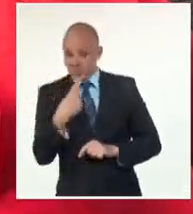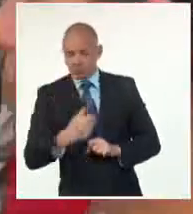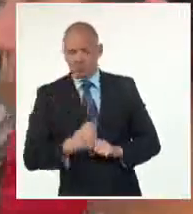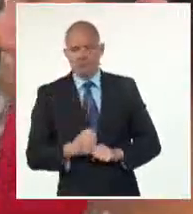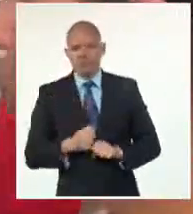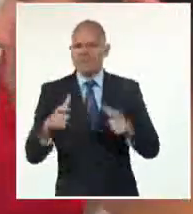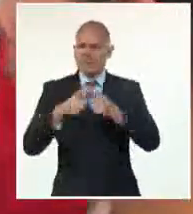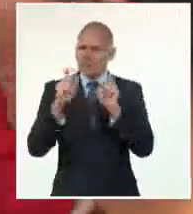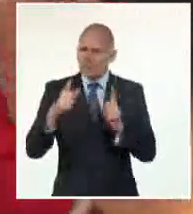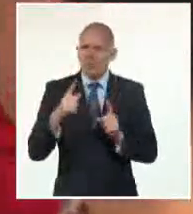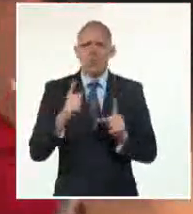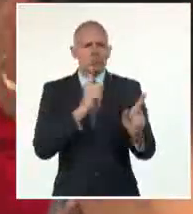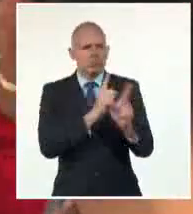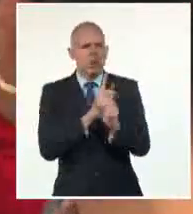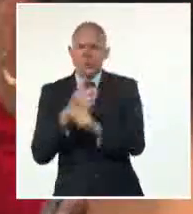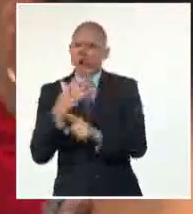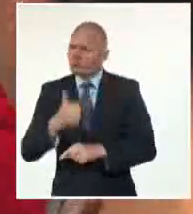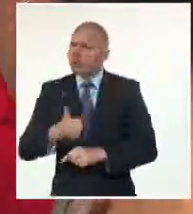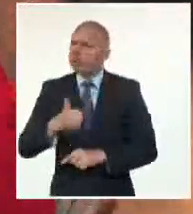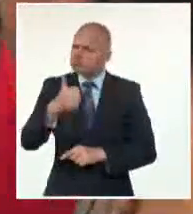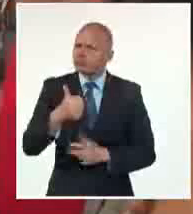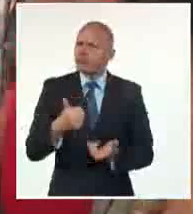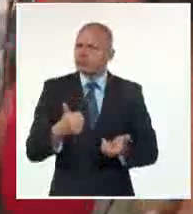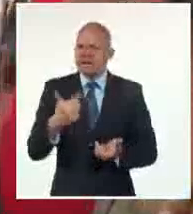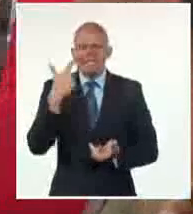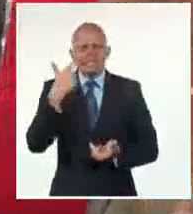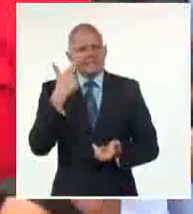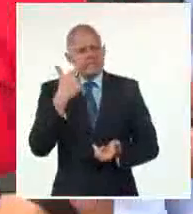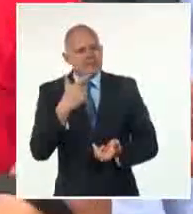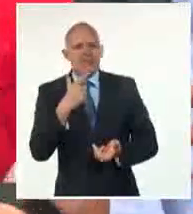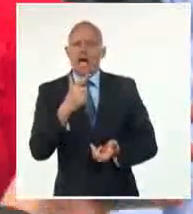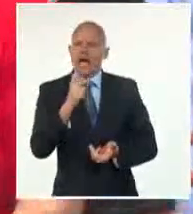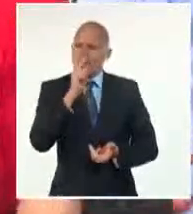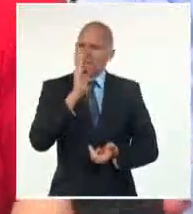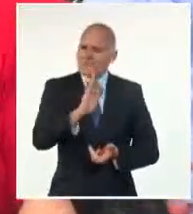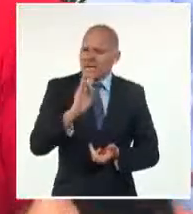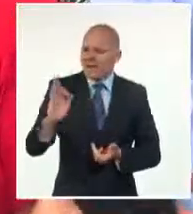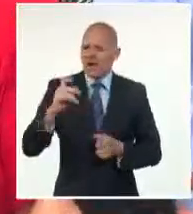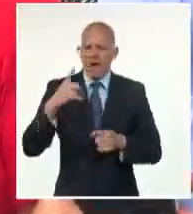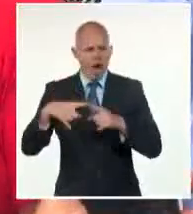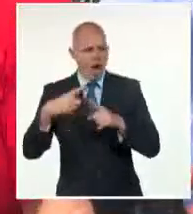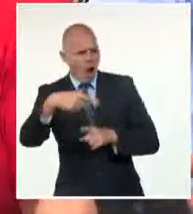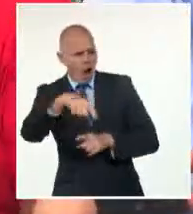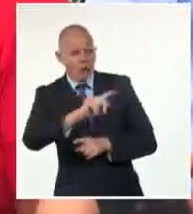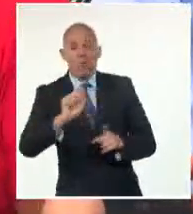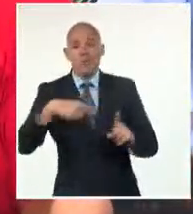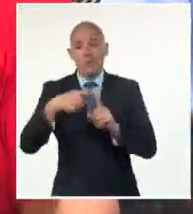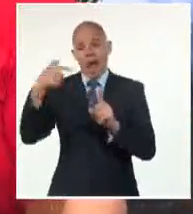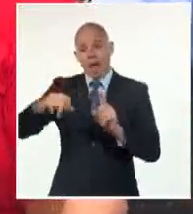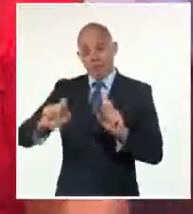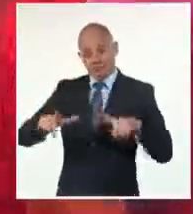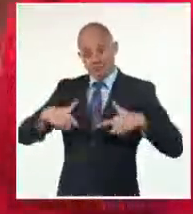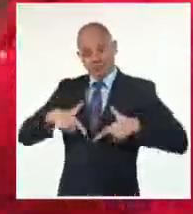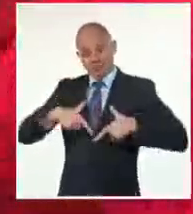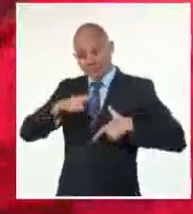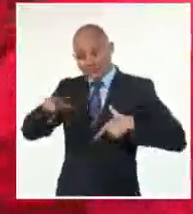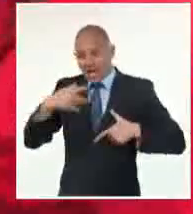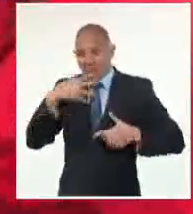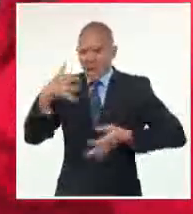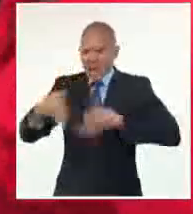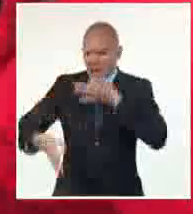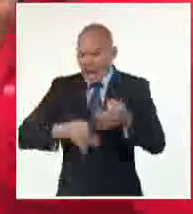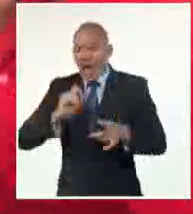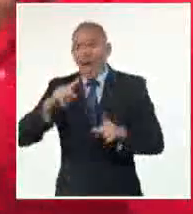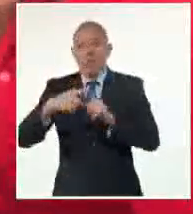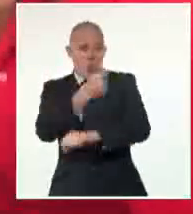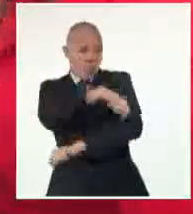de democracia, y en ellos se manifiestan las muestras de respaldo a la candidatura y se han planteado problemas y preocupaciones del pueblo, lo que se